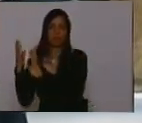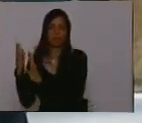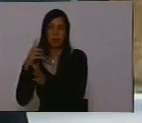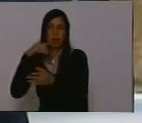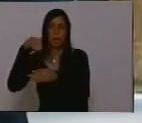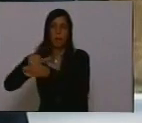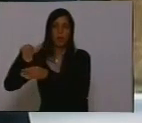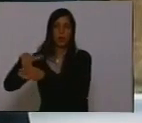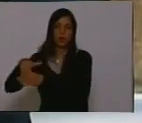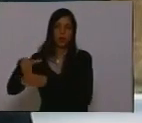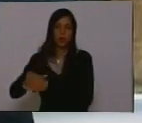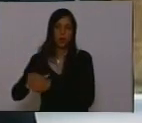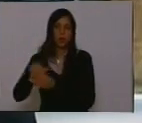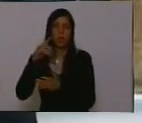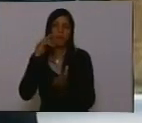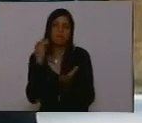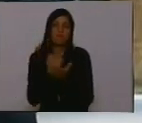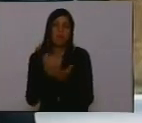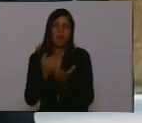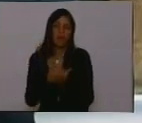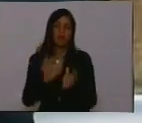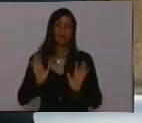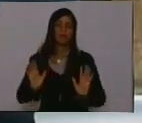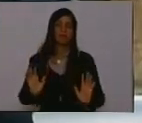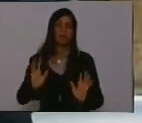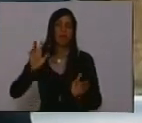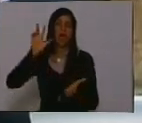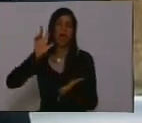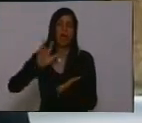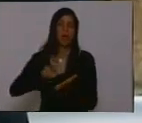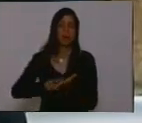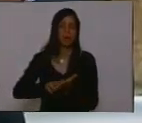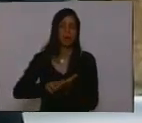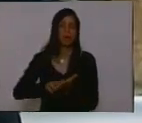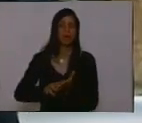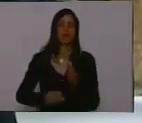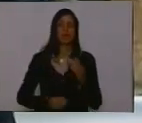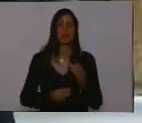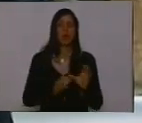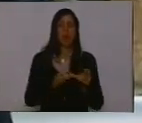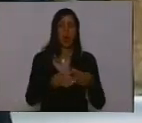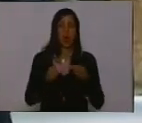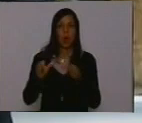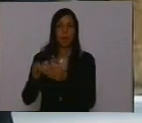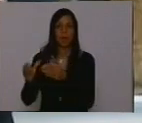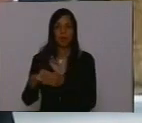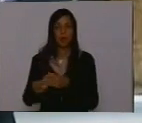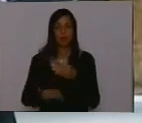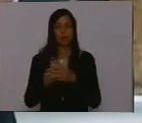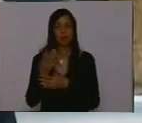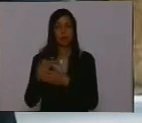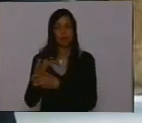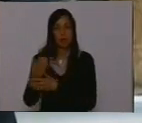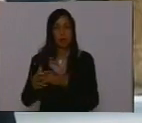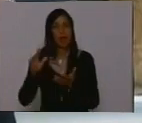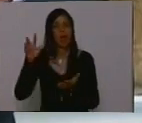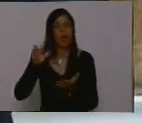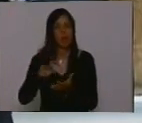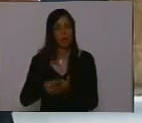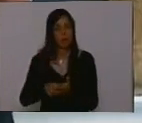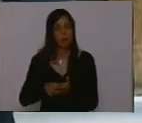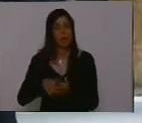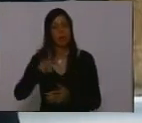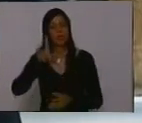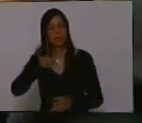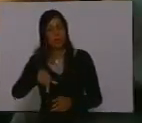solamente la aprobación de las bases comiciales y de este decreto, sino que también